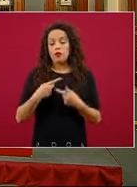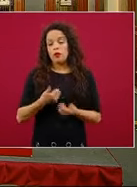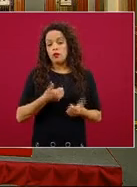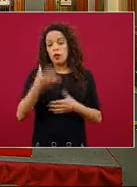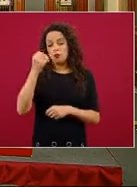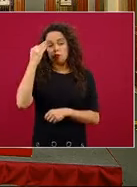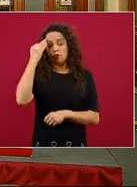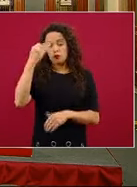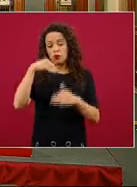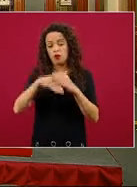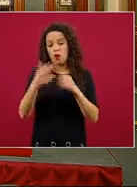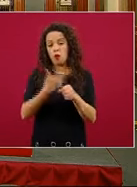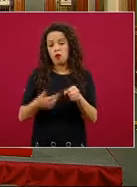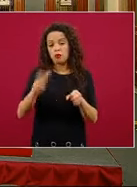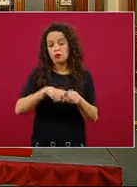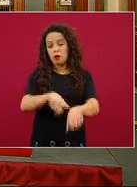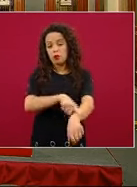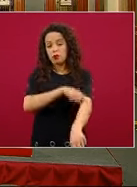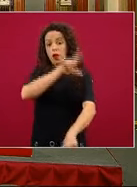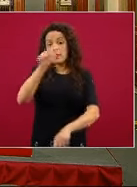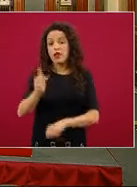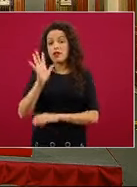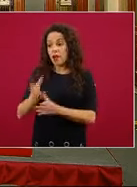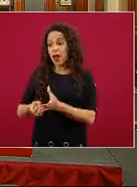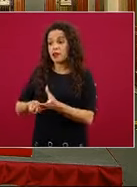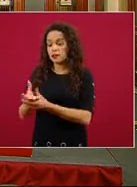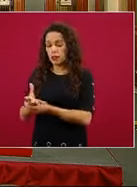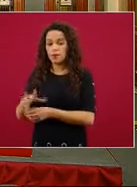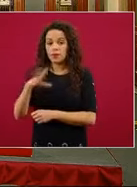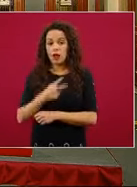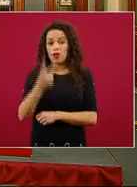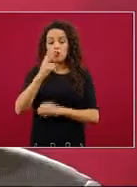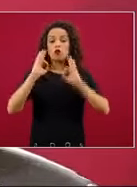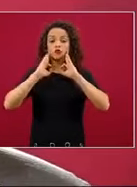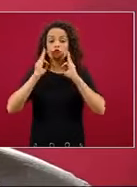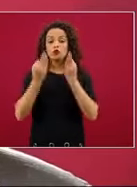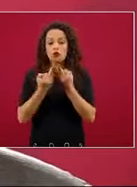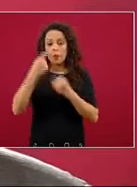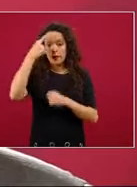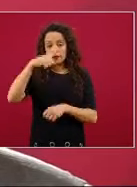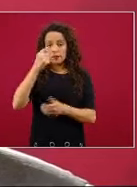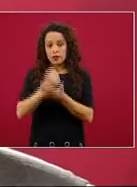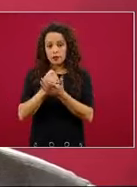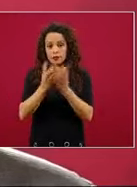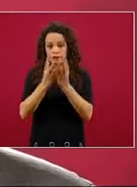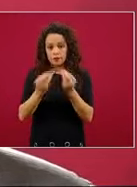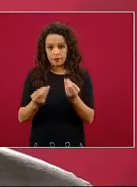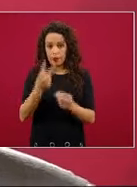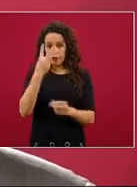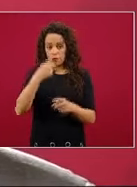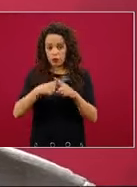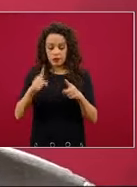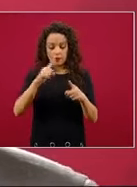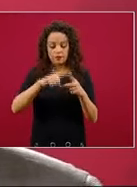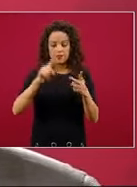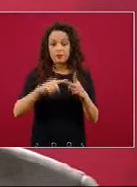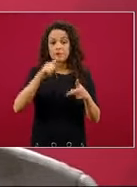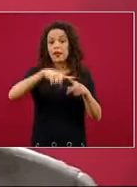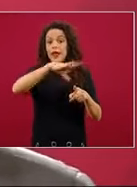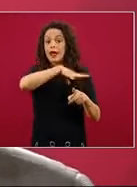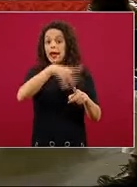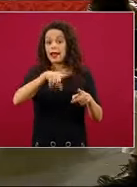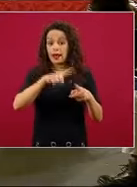Y pensemos en dos tipos de rehabilitación con dos objetivos diferentes. Uno es la rehabilitación general, las personas